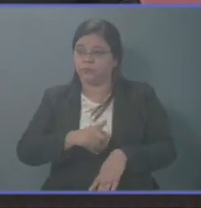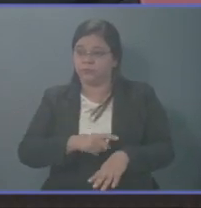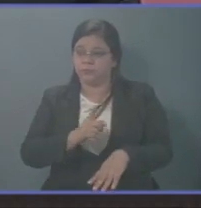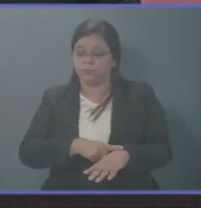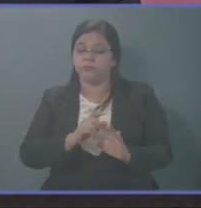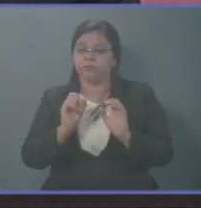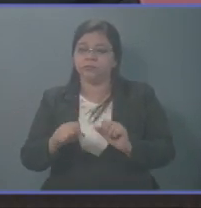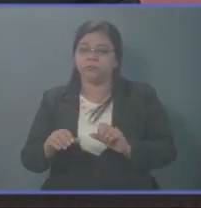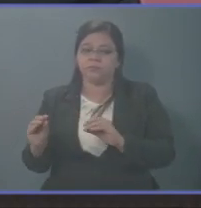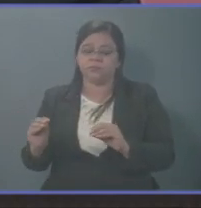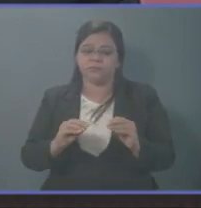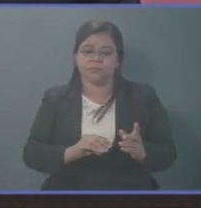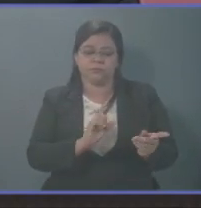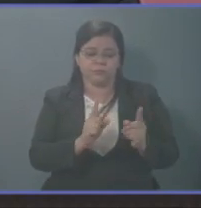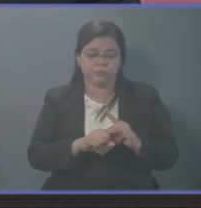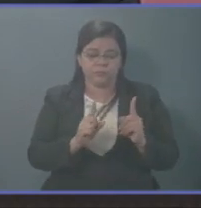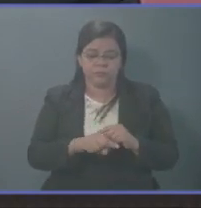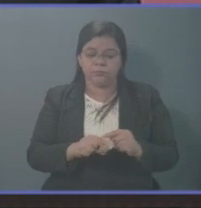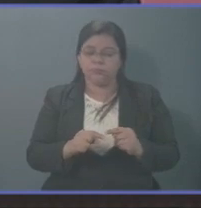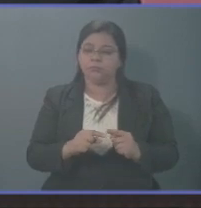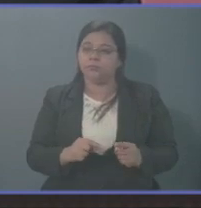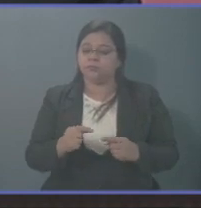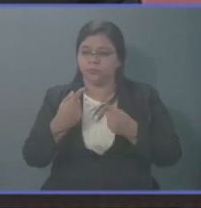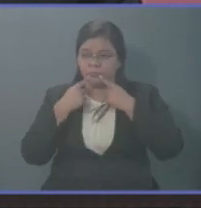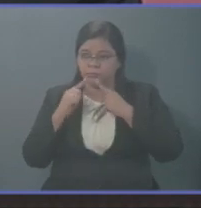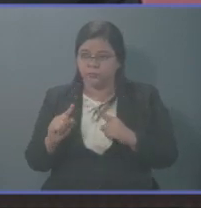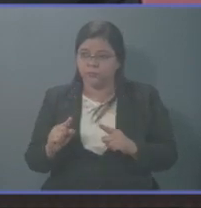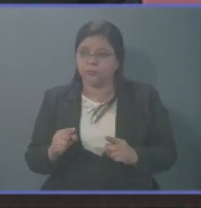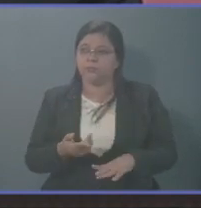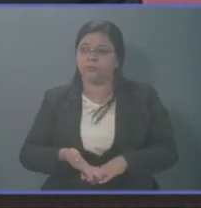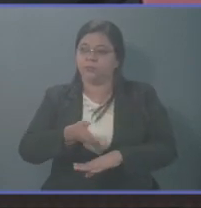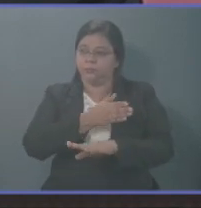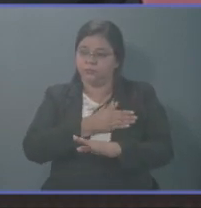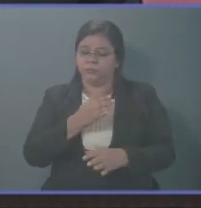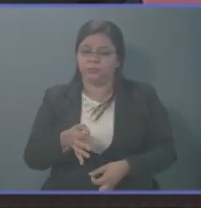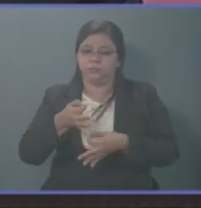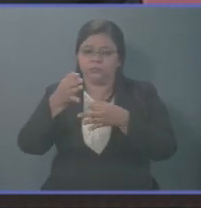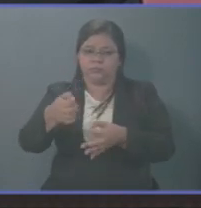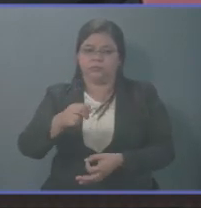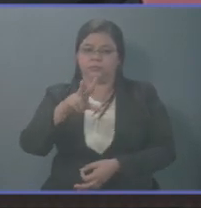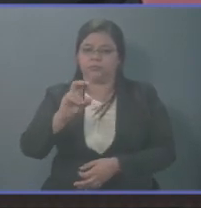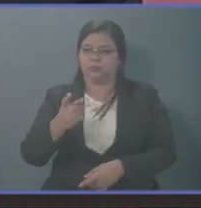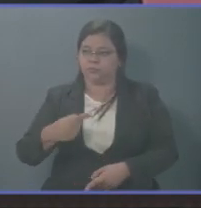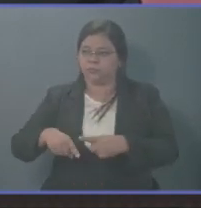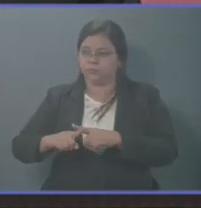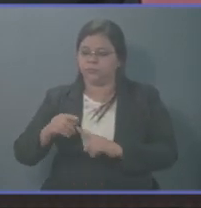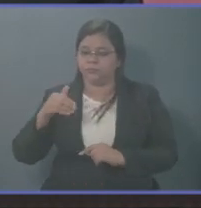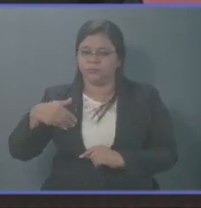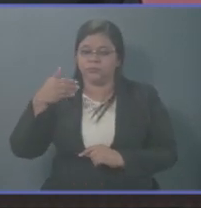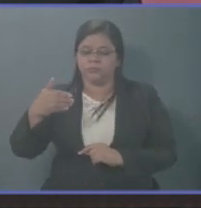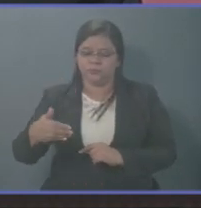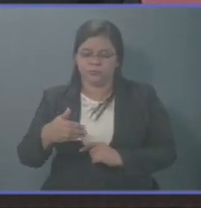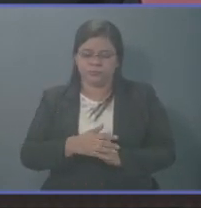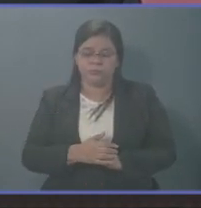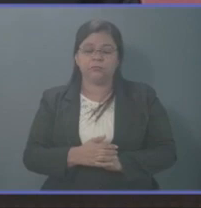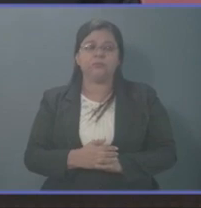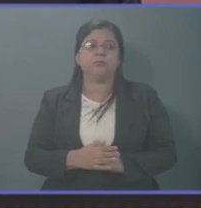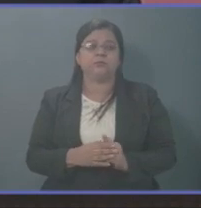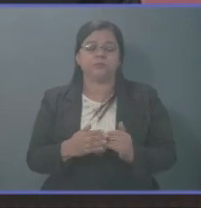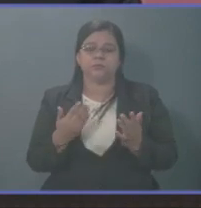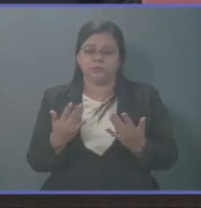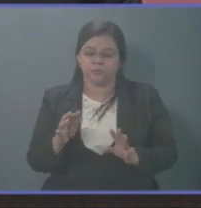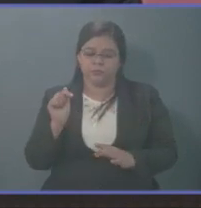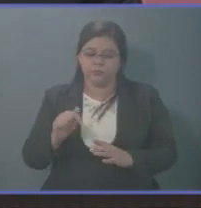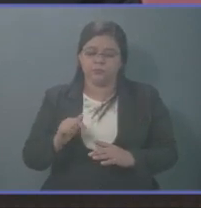que efectúen la modificación a la declaración que hubiera sido presentada hasta el 30 de abril del presente año, respecto del